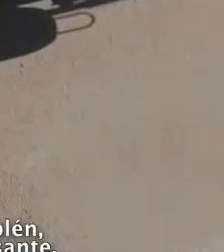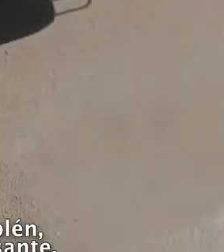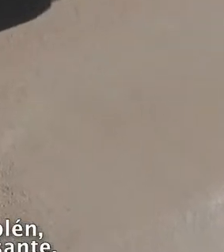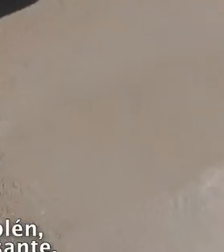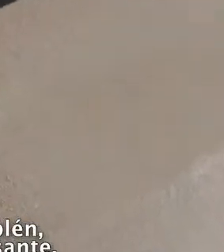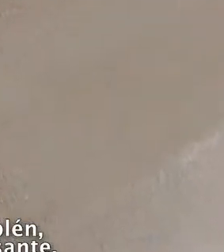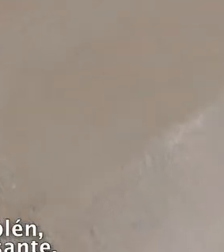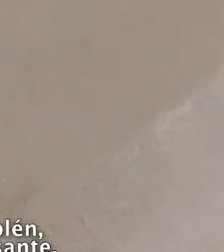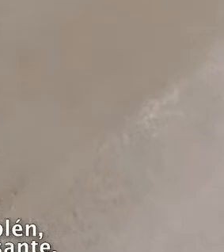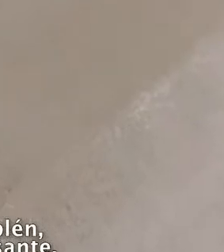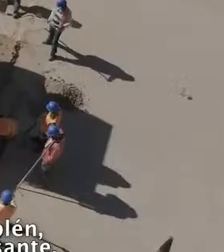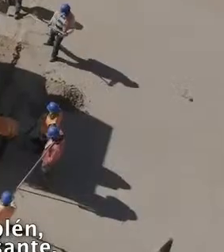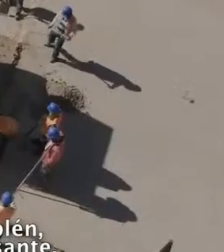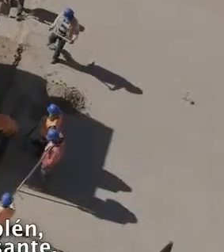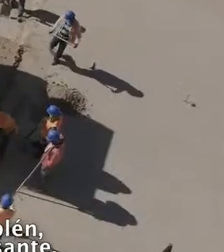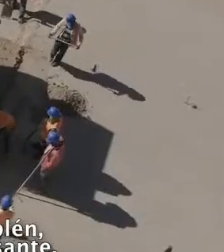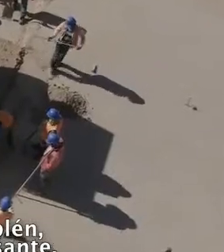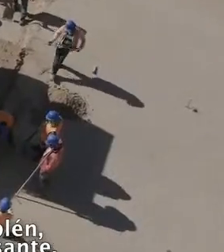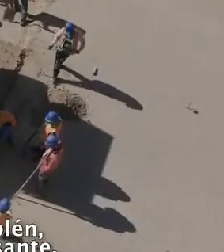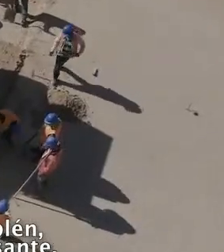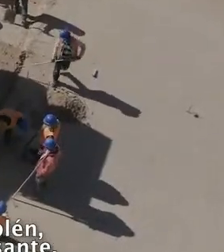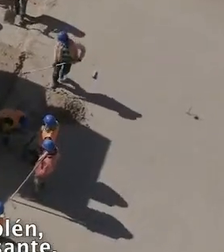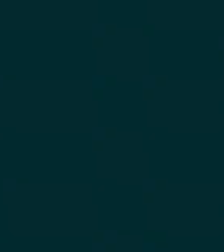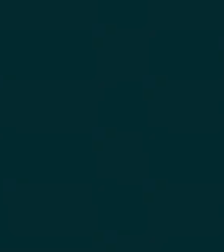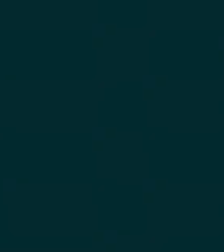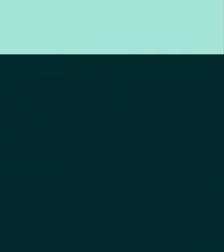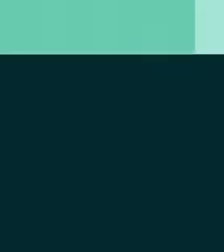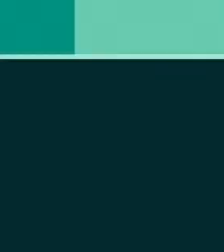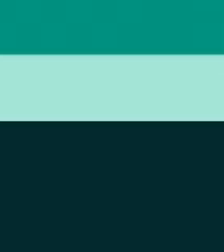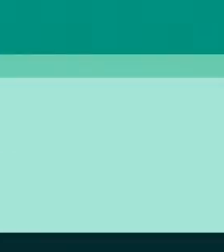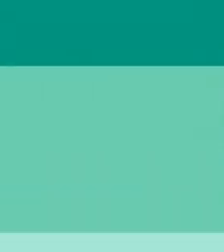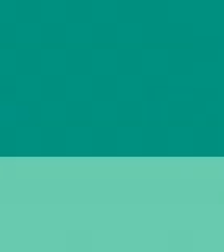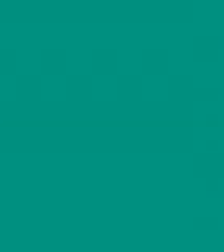asfáltica, subyacente y subrasante.